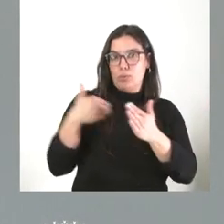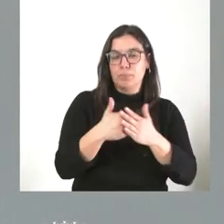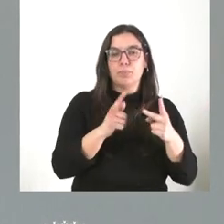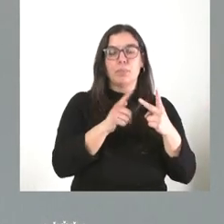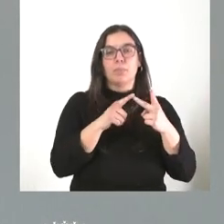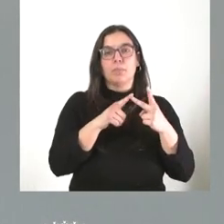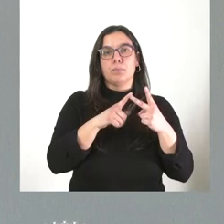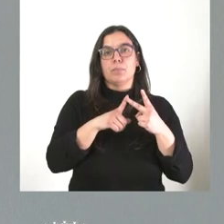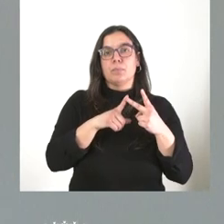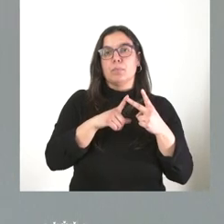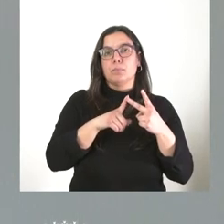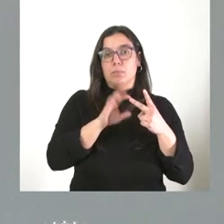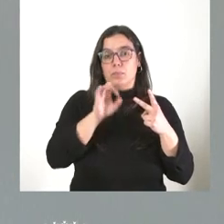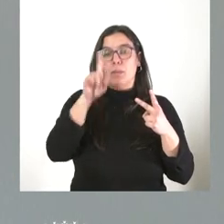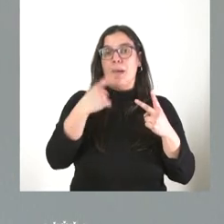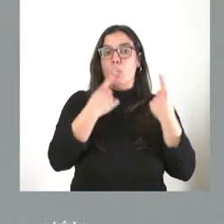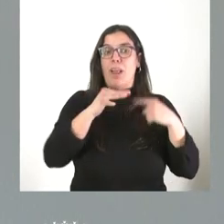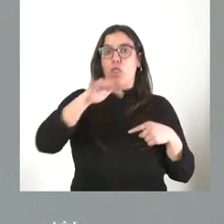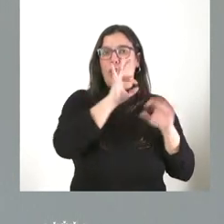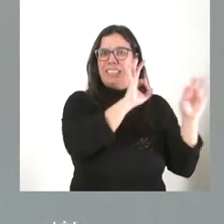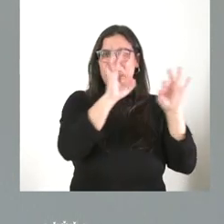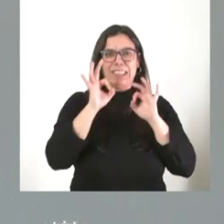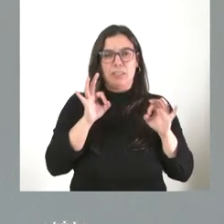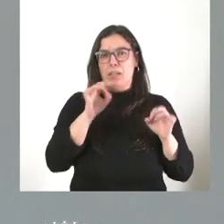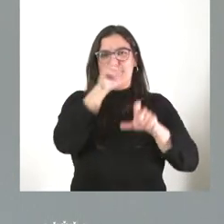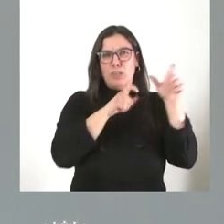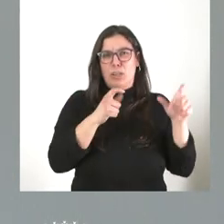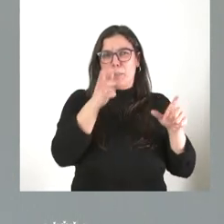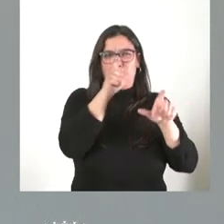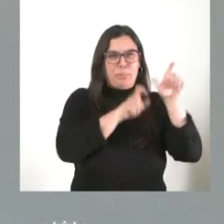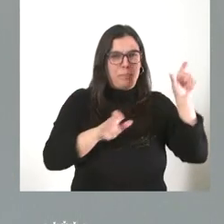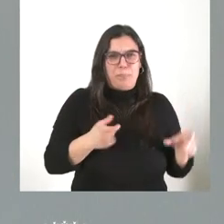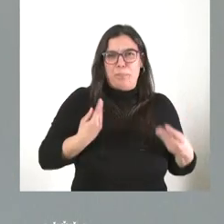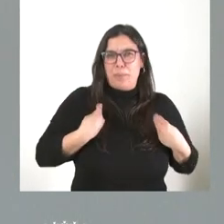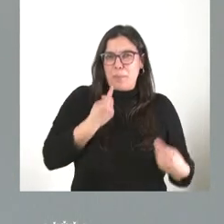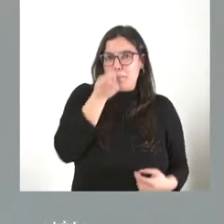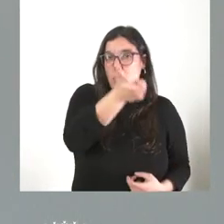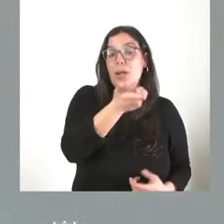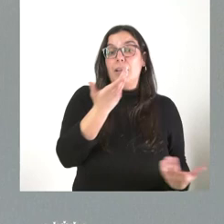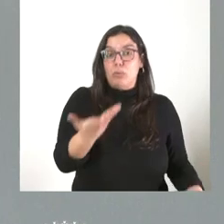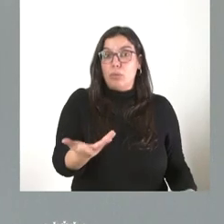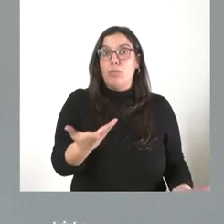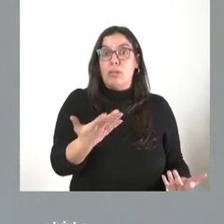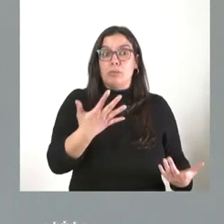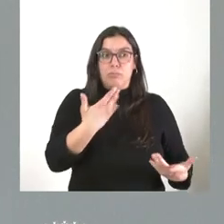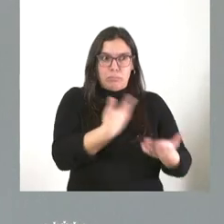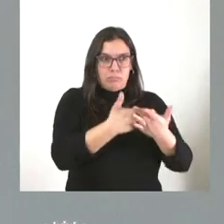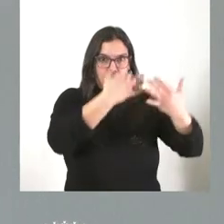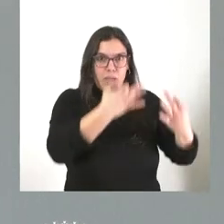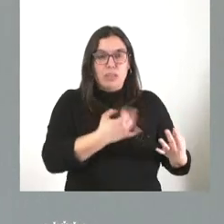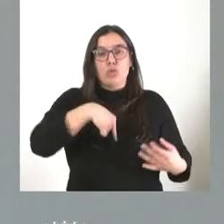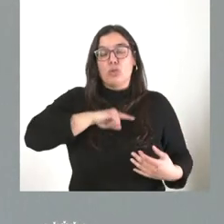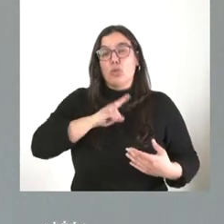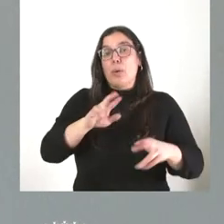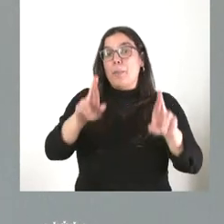es unas zonas muy concretas y específicas con una muy baja densidad de población y entorno a estos hechos ciertos pues lo que esperamos es